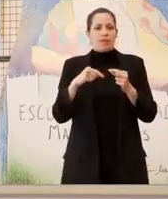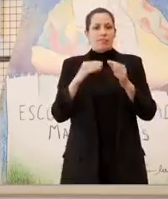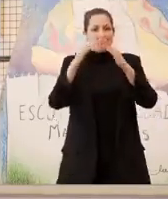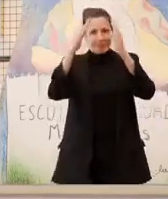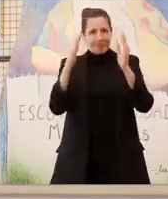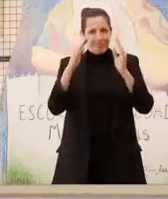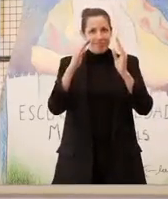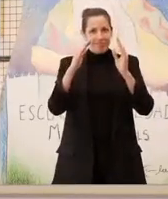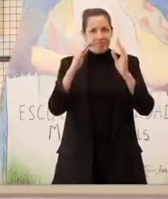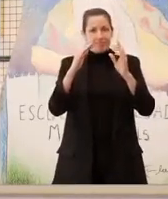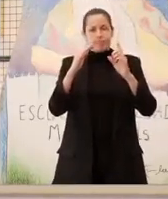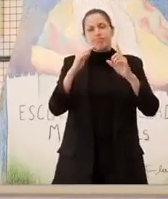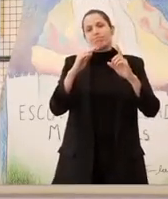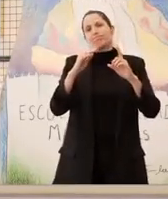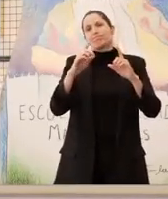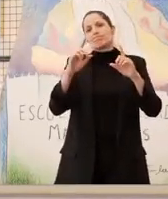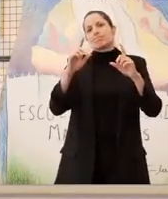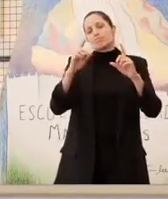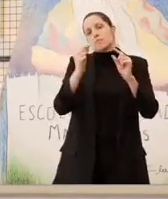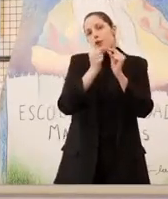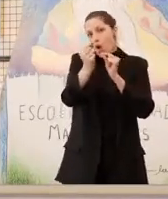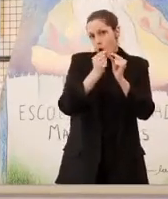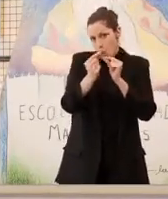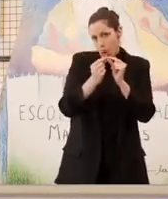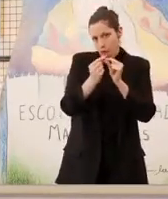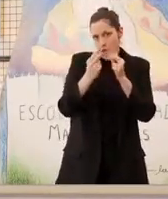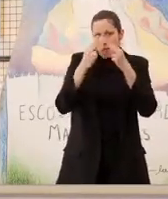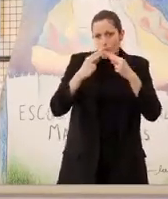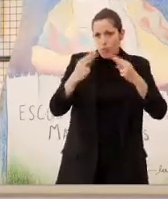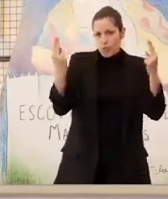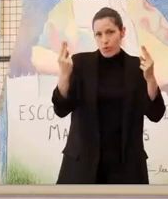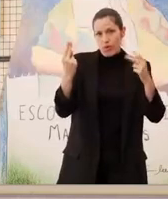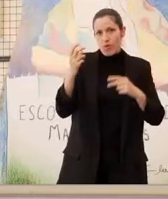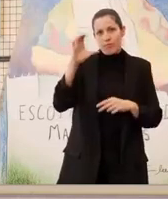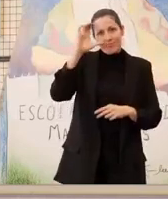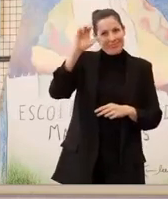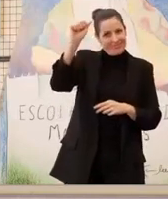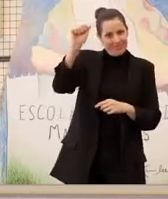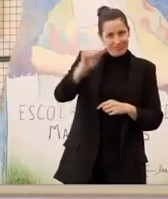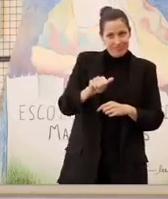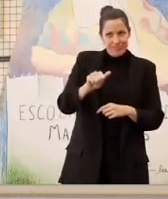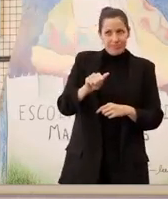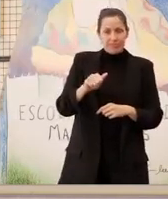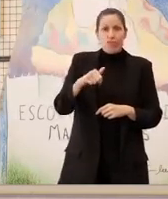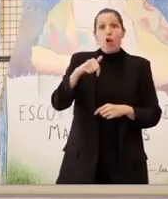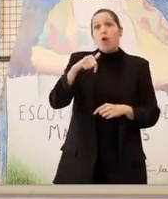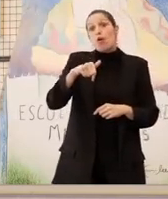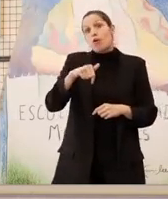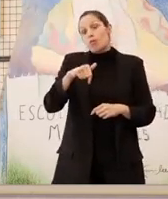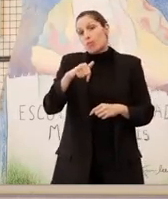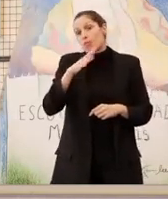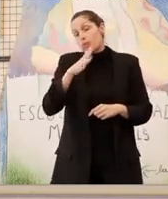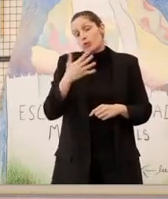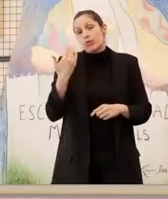viéndolo virtualmente y si no lo están viendo pues Probablemente lo verán porque este encuentro se subirá